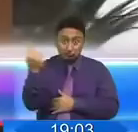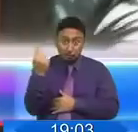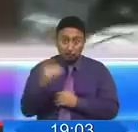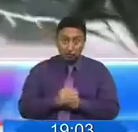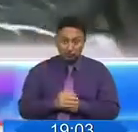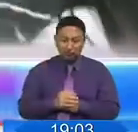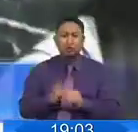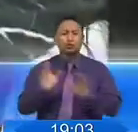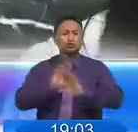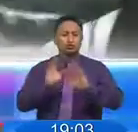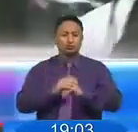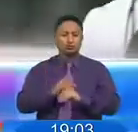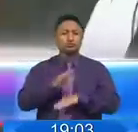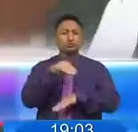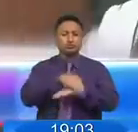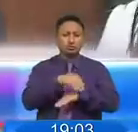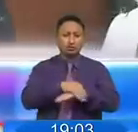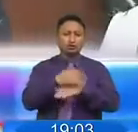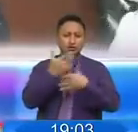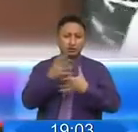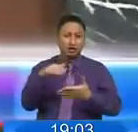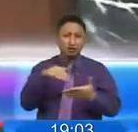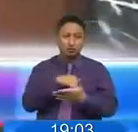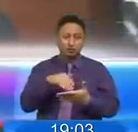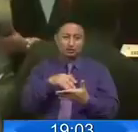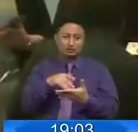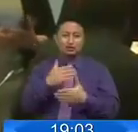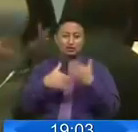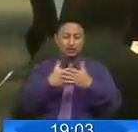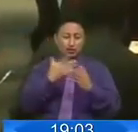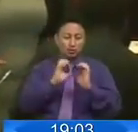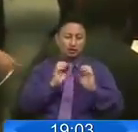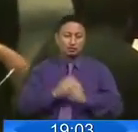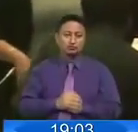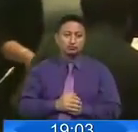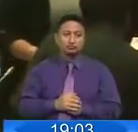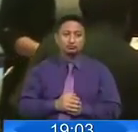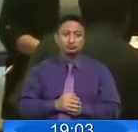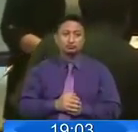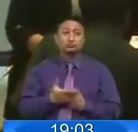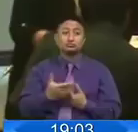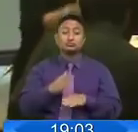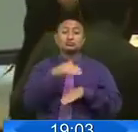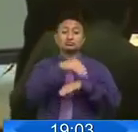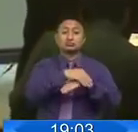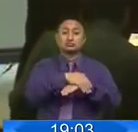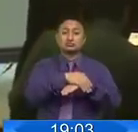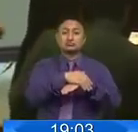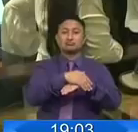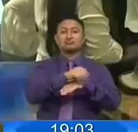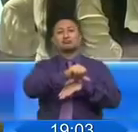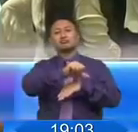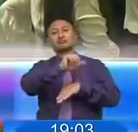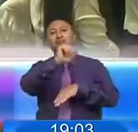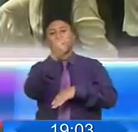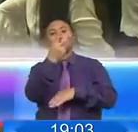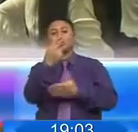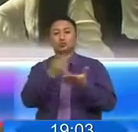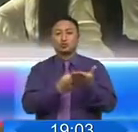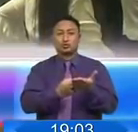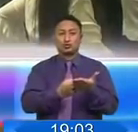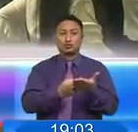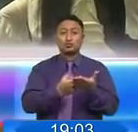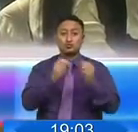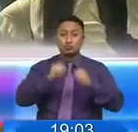tarde conversamos sobre cada una de las dudas que tengan. Muchísimas gracias. En horas de la tarde, en una segunda sesión, se registró un segundo intento para aprobar